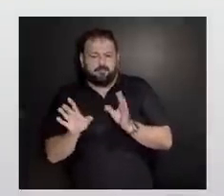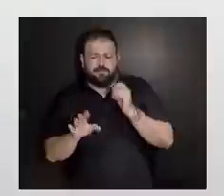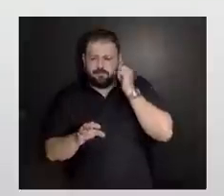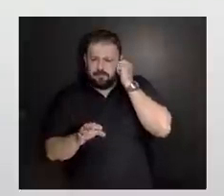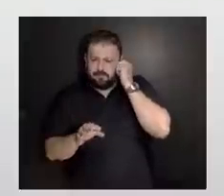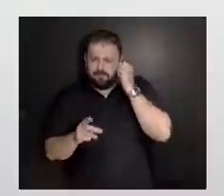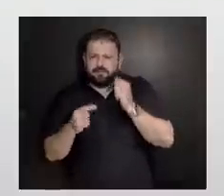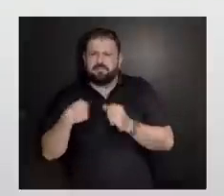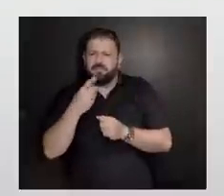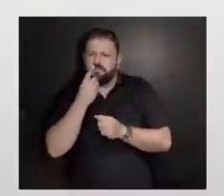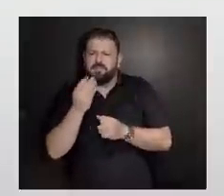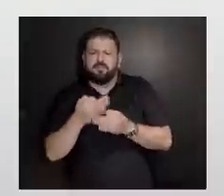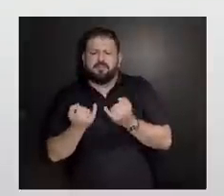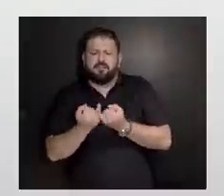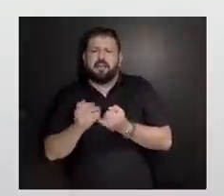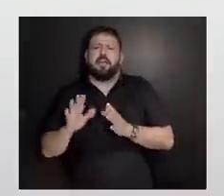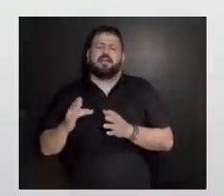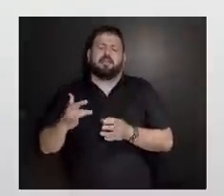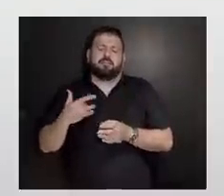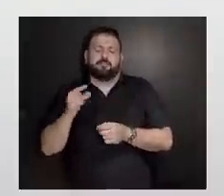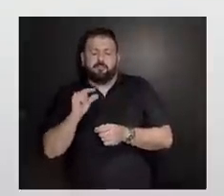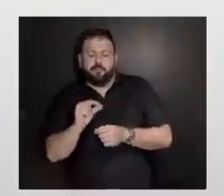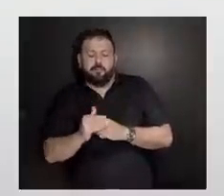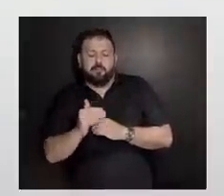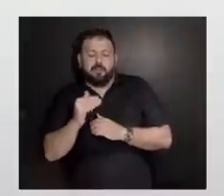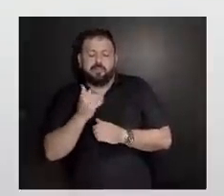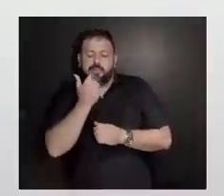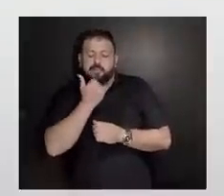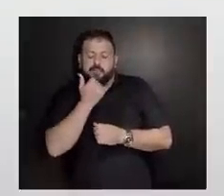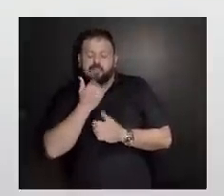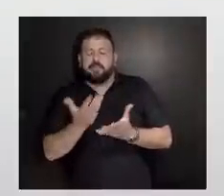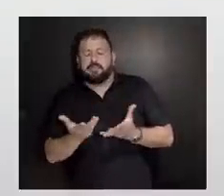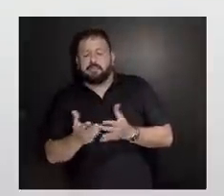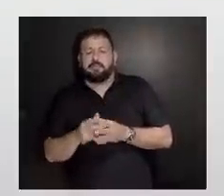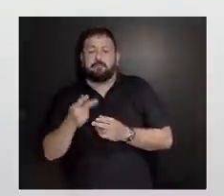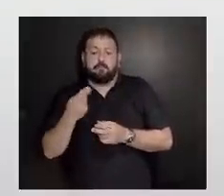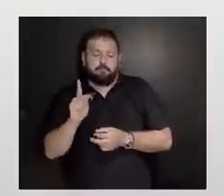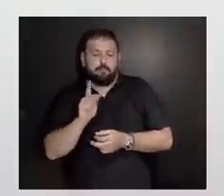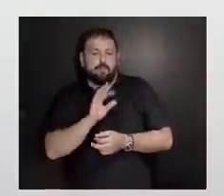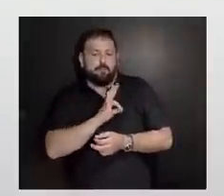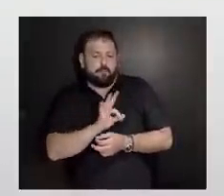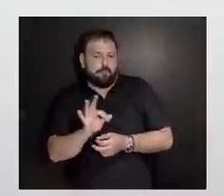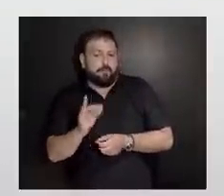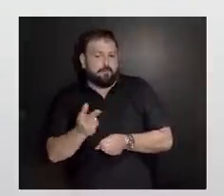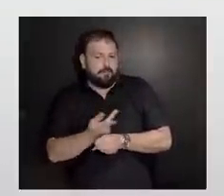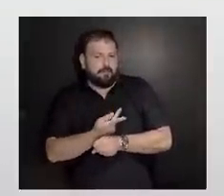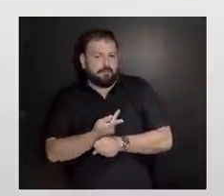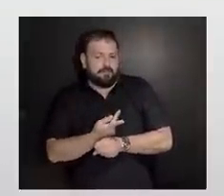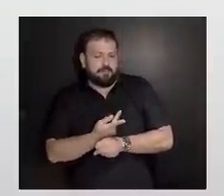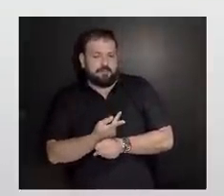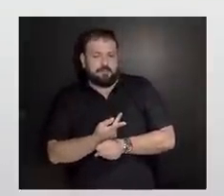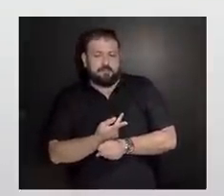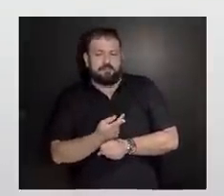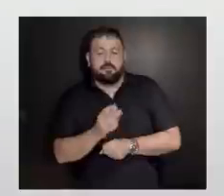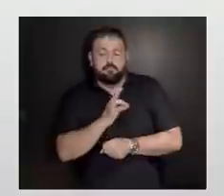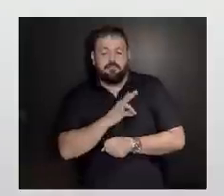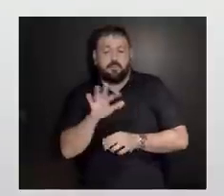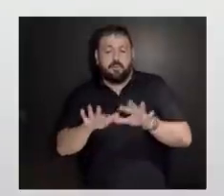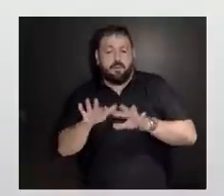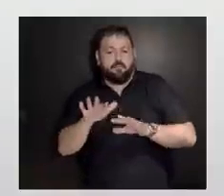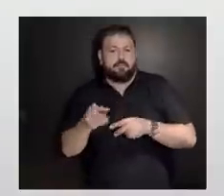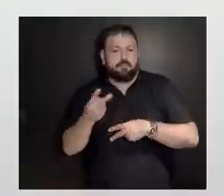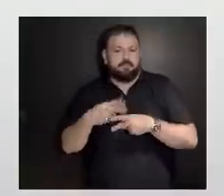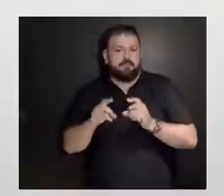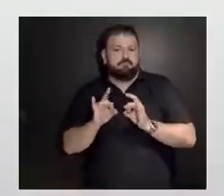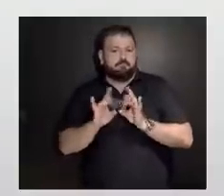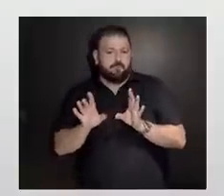tuve un poco alta el azúcar, me sentí un poquito mal, sino que sí puede haber consecuencias pues que pueden complicar bastante